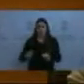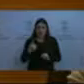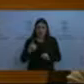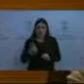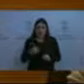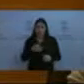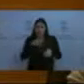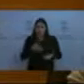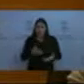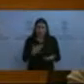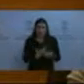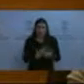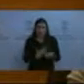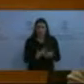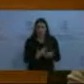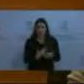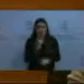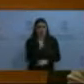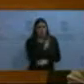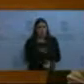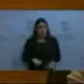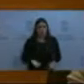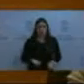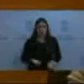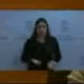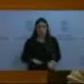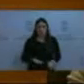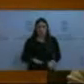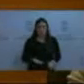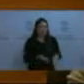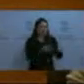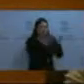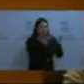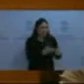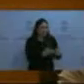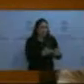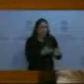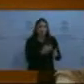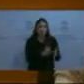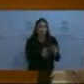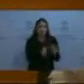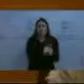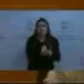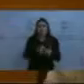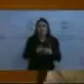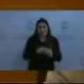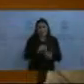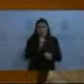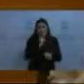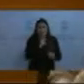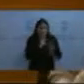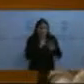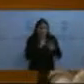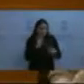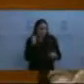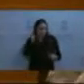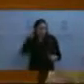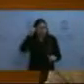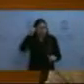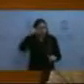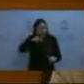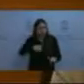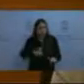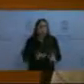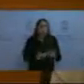justifica con creces esta pregunta. Su lamentable, su catastrófica aplicación de la dependencia se perpetúa en el tiempo. Un día,